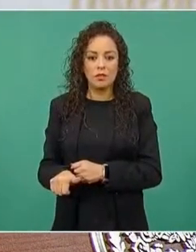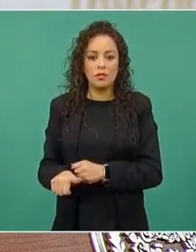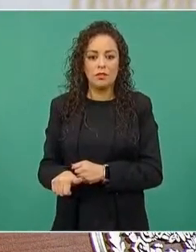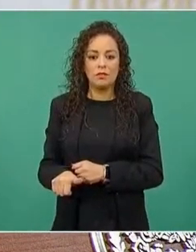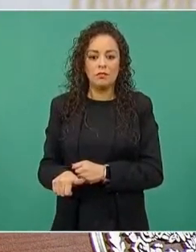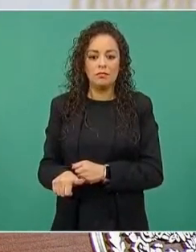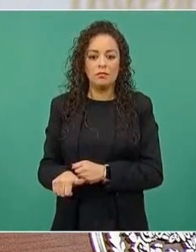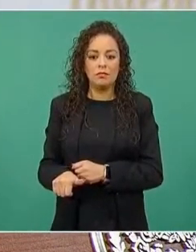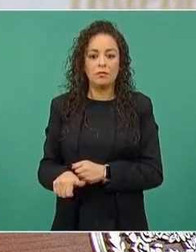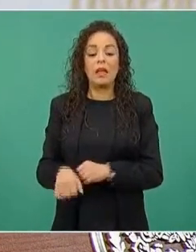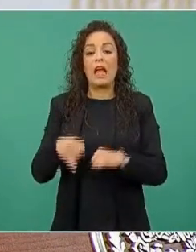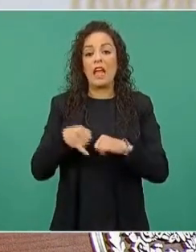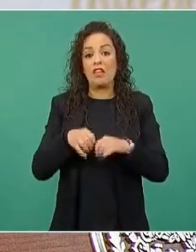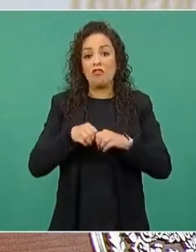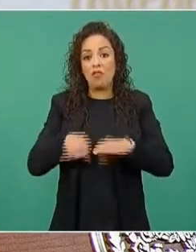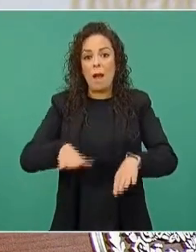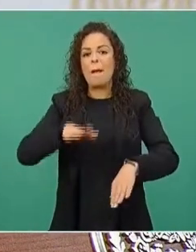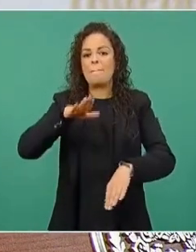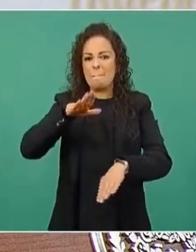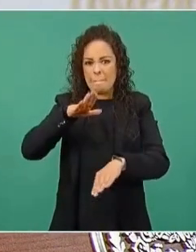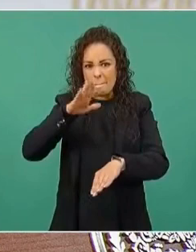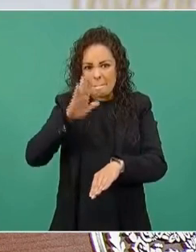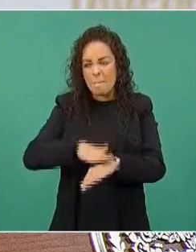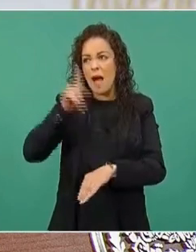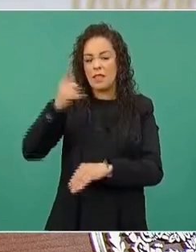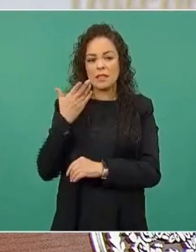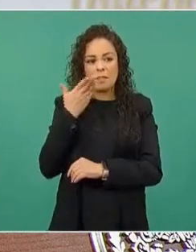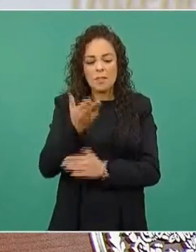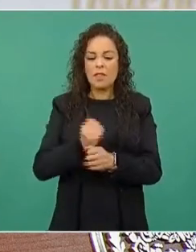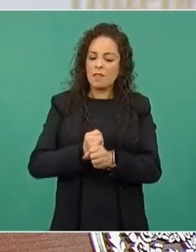pidieron más información,